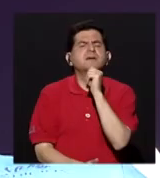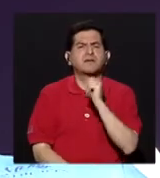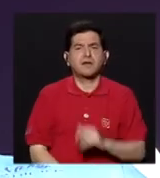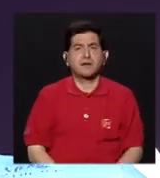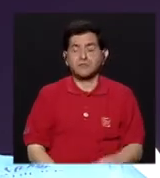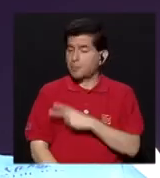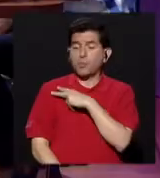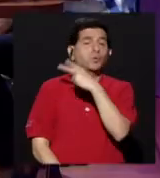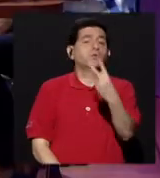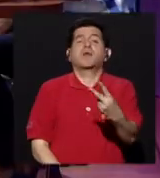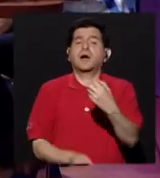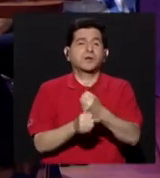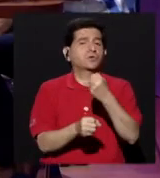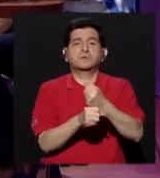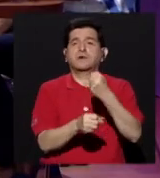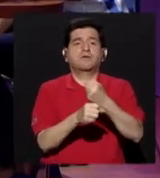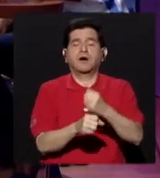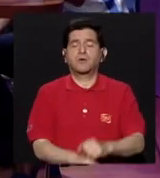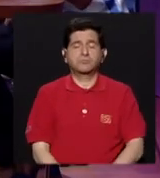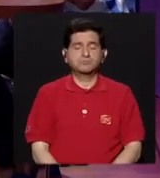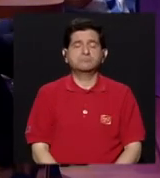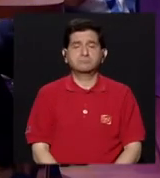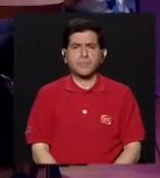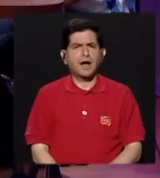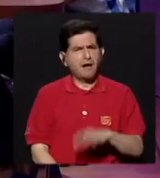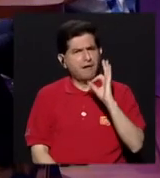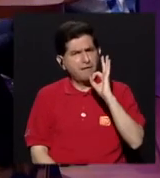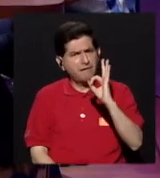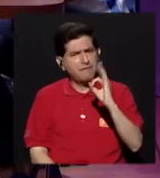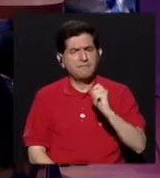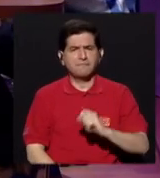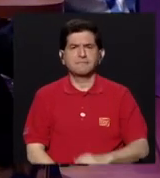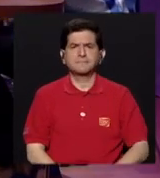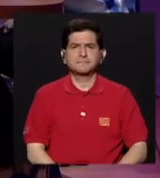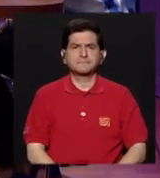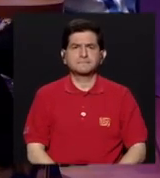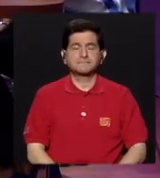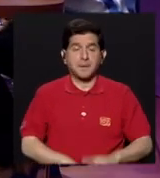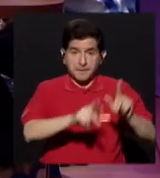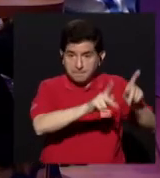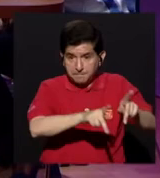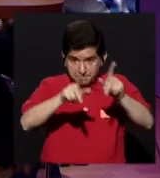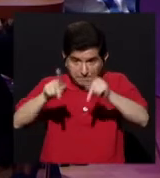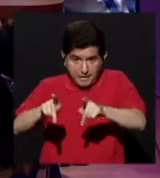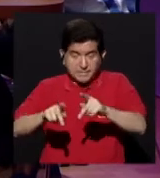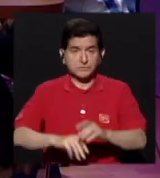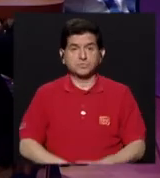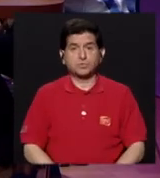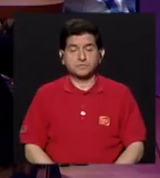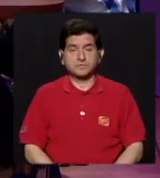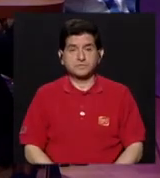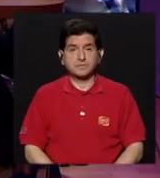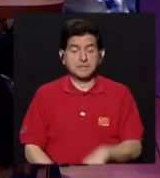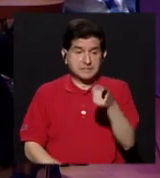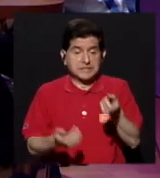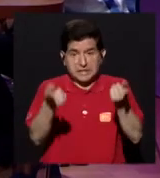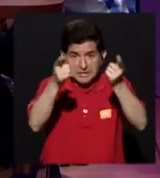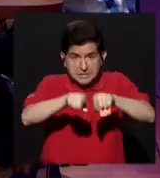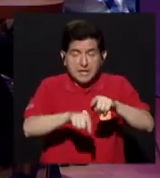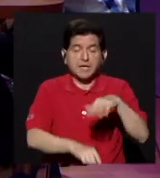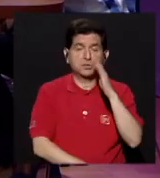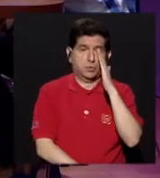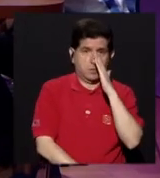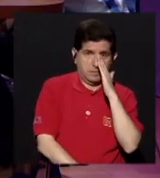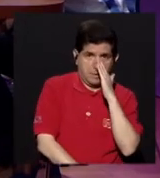Es un voluntariado. Sí, es voluntariado. Es un voluntariado, sí. ¡Qué bien! Sí, entonces las personas, digamos, son